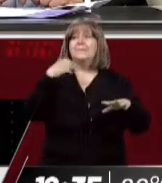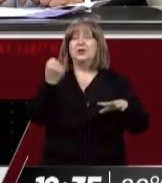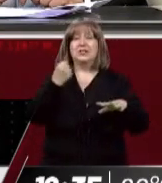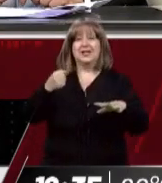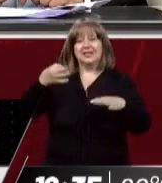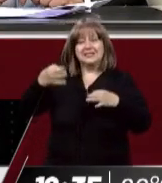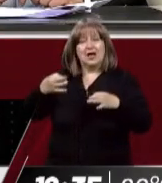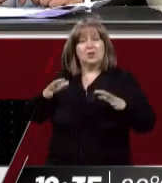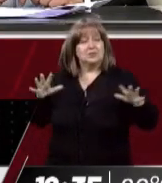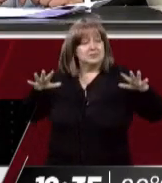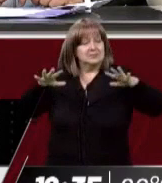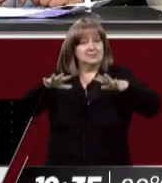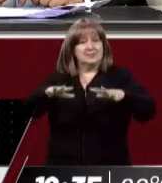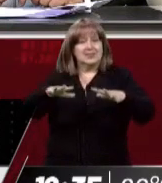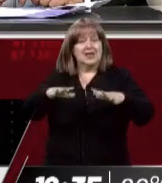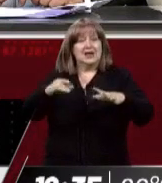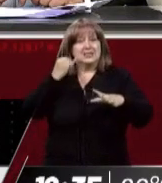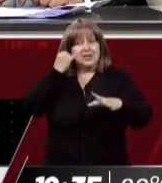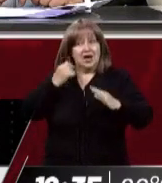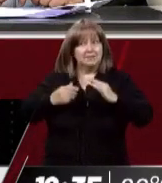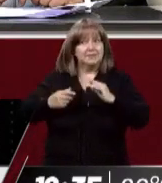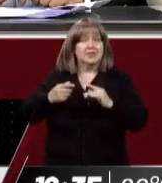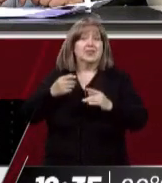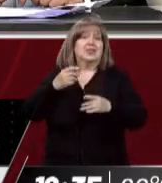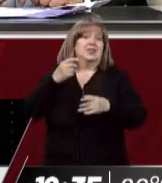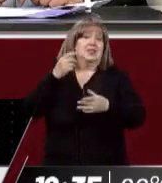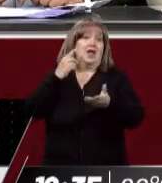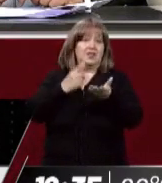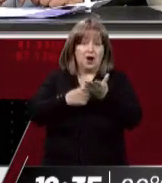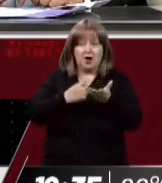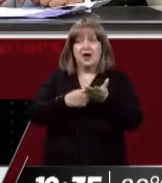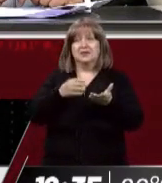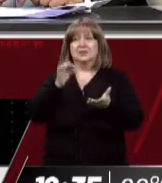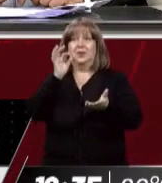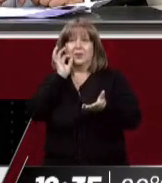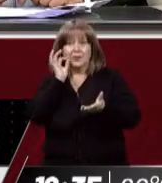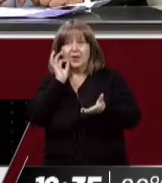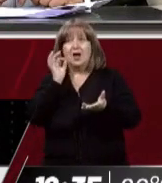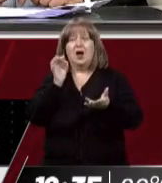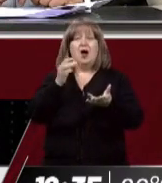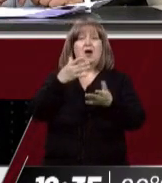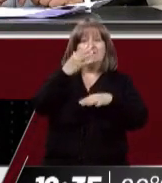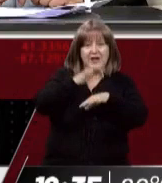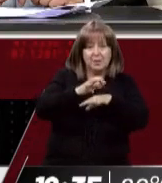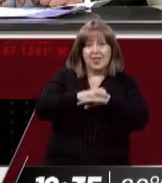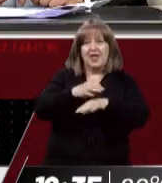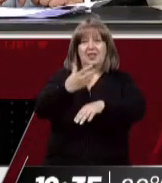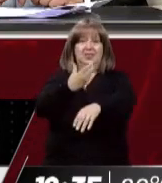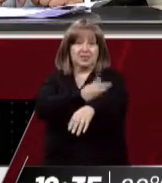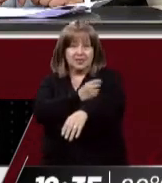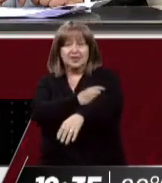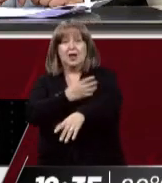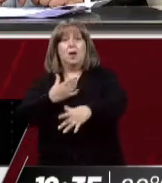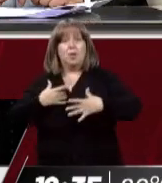donde juntarse con personas que han superado o están en esta etapa de superar su adicción, como ellos le dicen, la enfermedad de la adicción a las